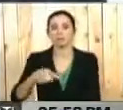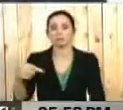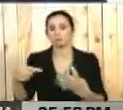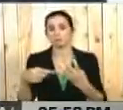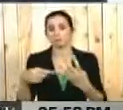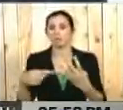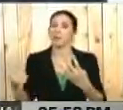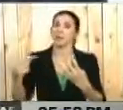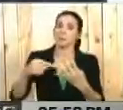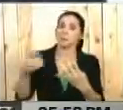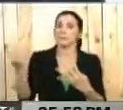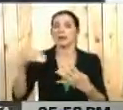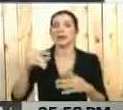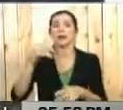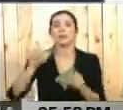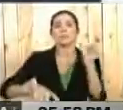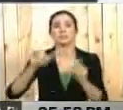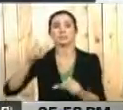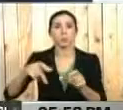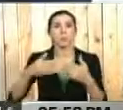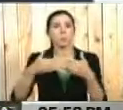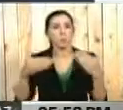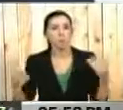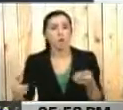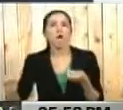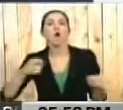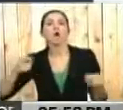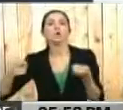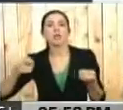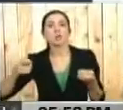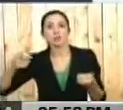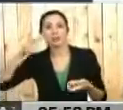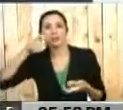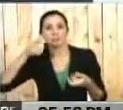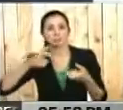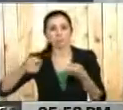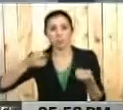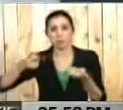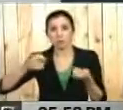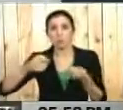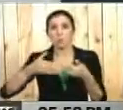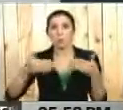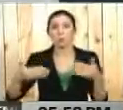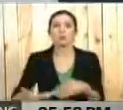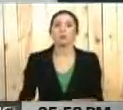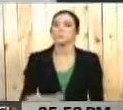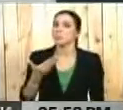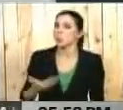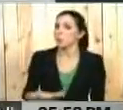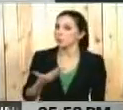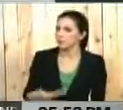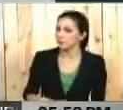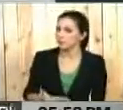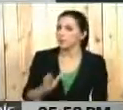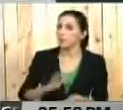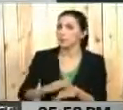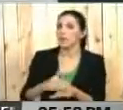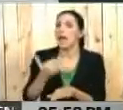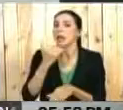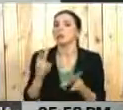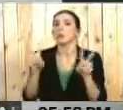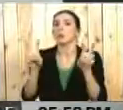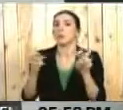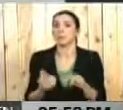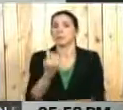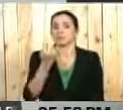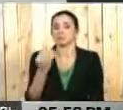participación popular, la Contraloría Popular, que no solamente es que es importante por ser una novedad en